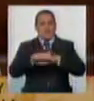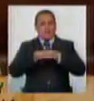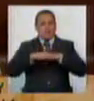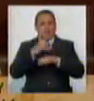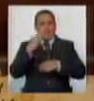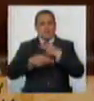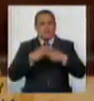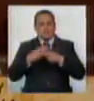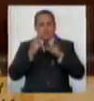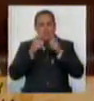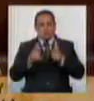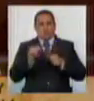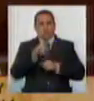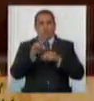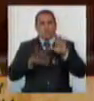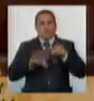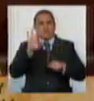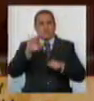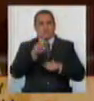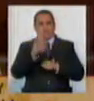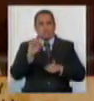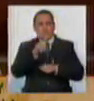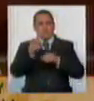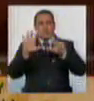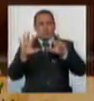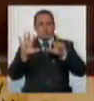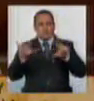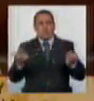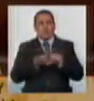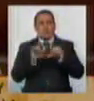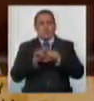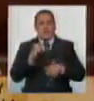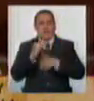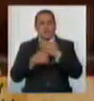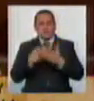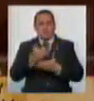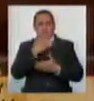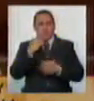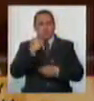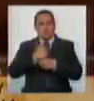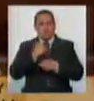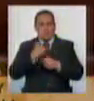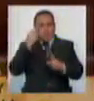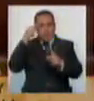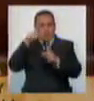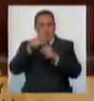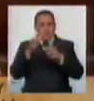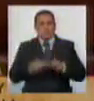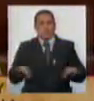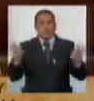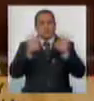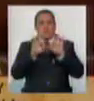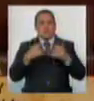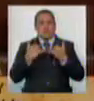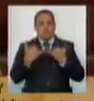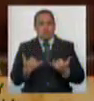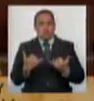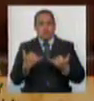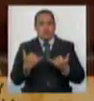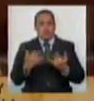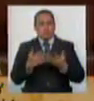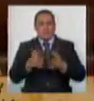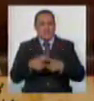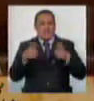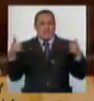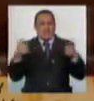de Seguridad Ciudadana 2013-2018 que recoge las acciones, metas e indicadores que hoy guían la